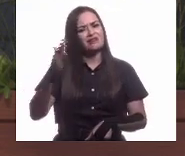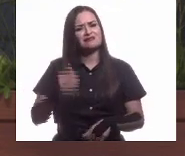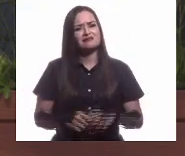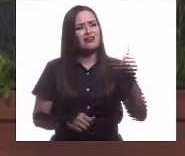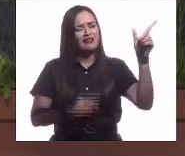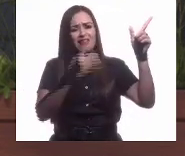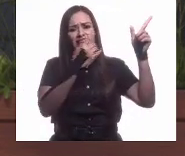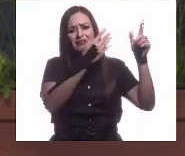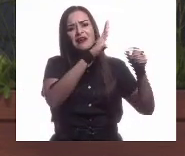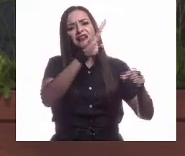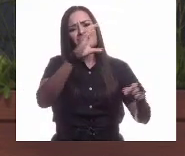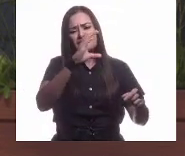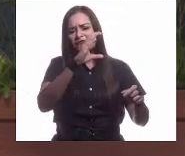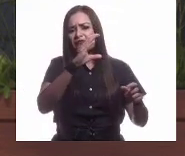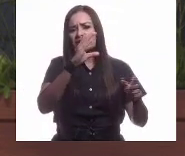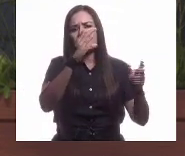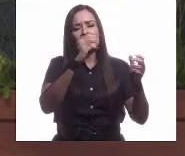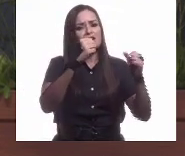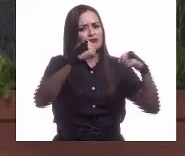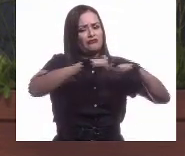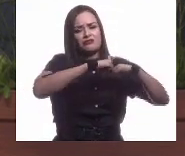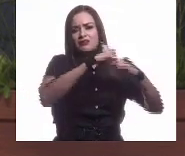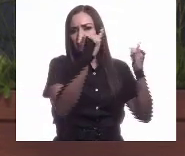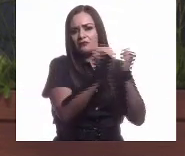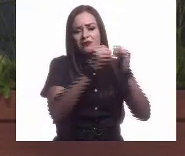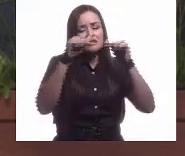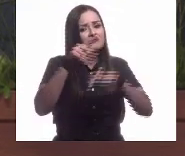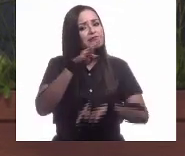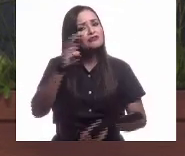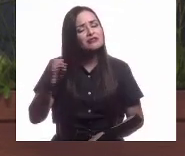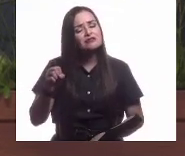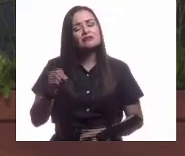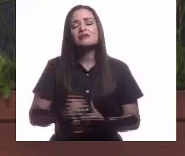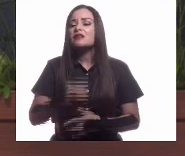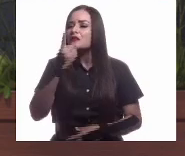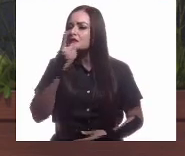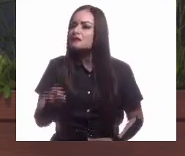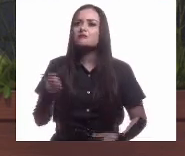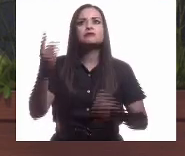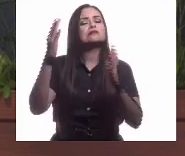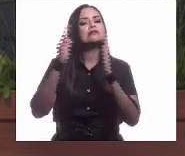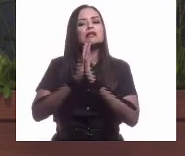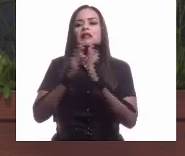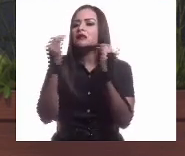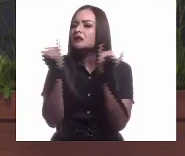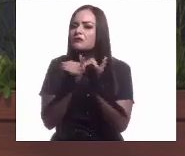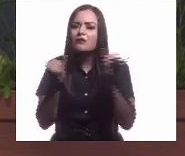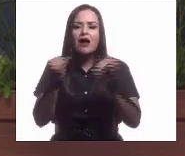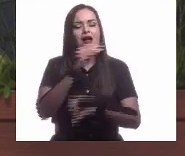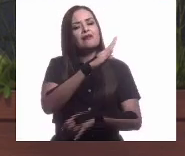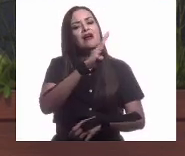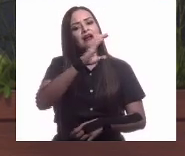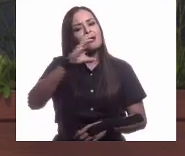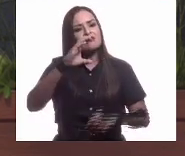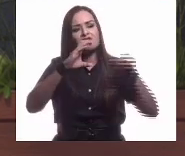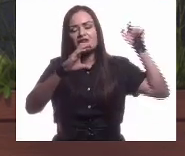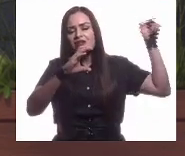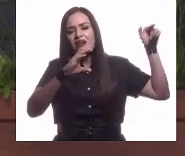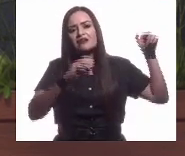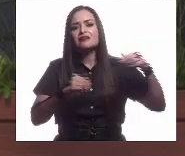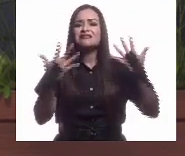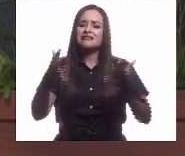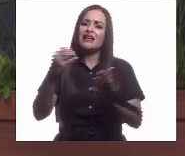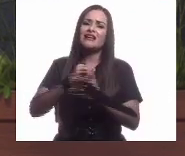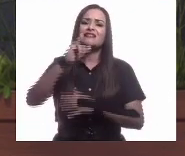Las familias sudcalifornianas exigimos que se nos dé un trato igual al resto de la zona fronteriza norte, que baje ya